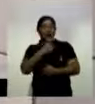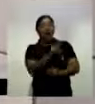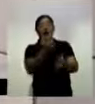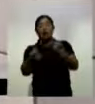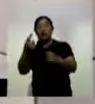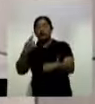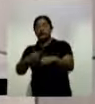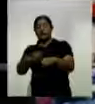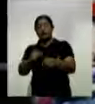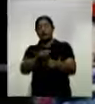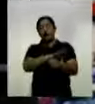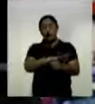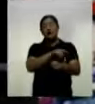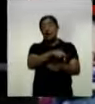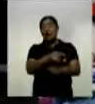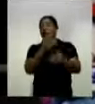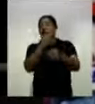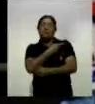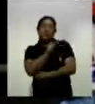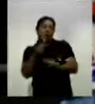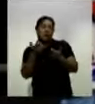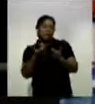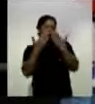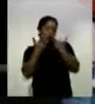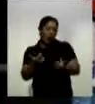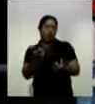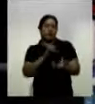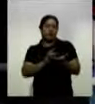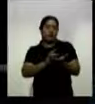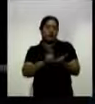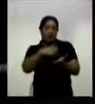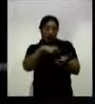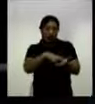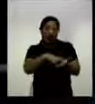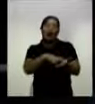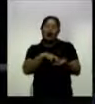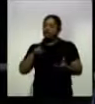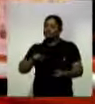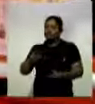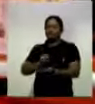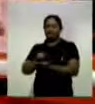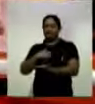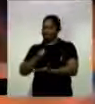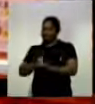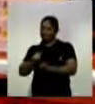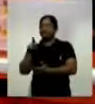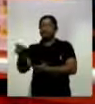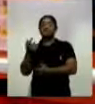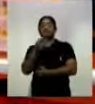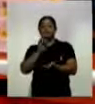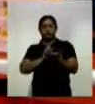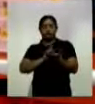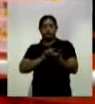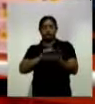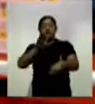en algunos casos no tienen para comprar medicina de marca. Decidió a través del Ministerio de Salud incorporar esos fármacos que serán